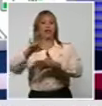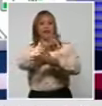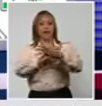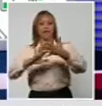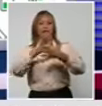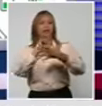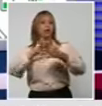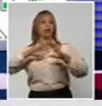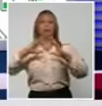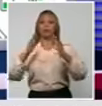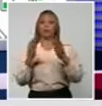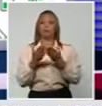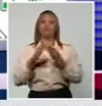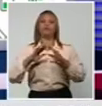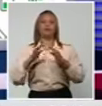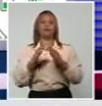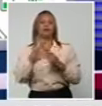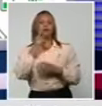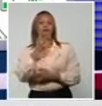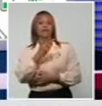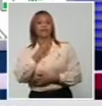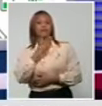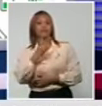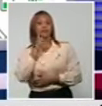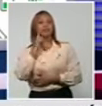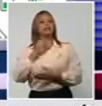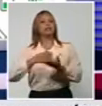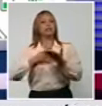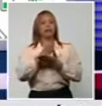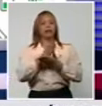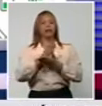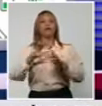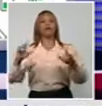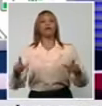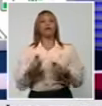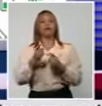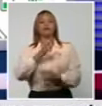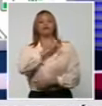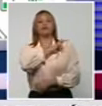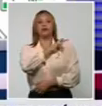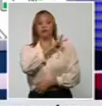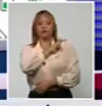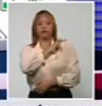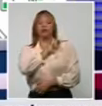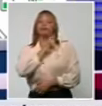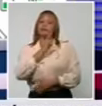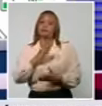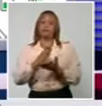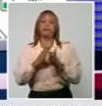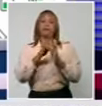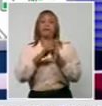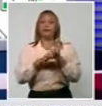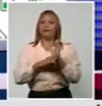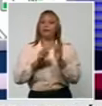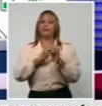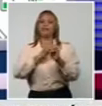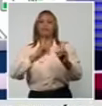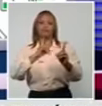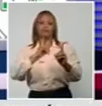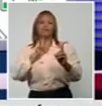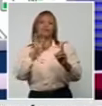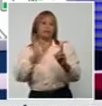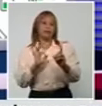mundo. Por eso el llamado de atención de las autoridades sanitarias de nuestro país a la responsabilidad y al cumplimiento de las medidas de distanciamiento físico y